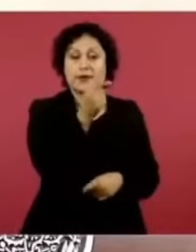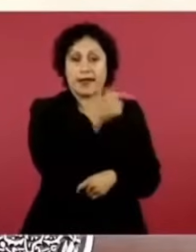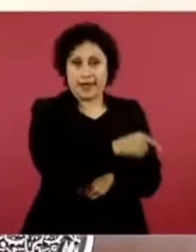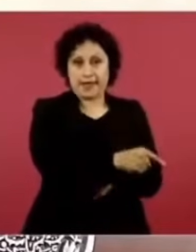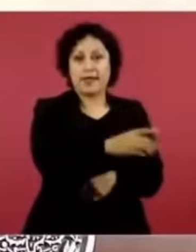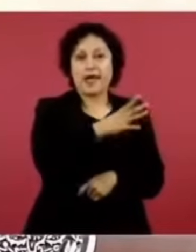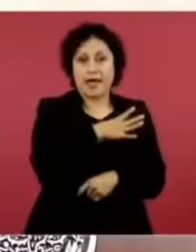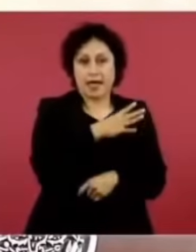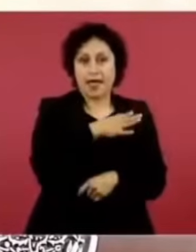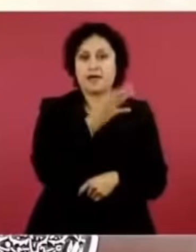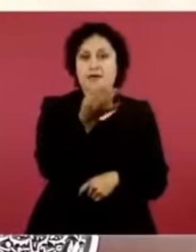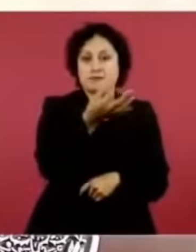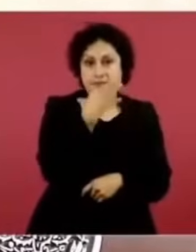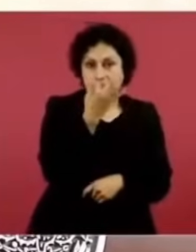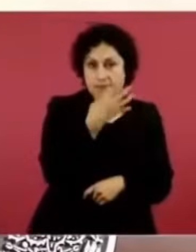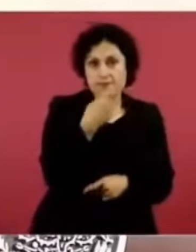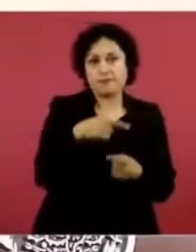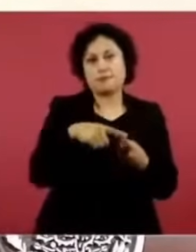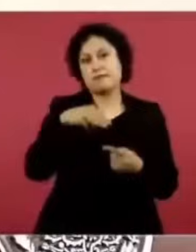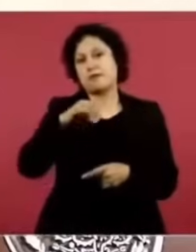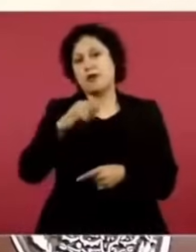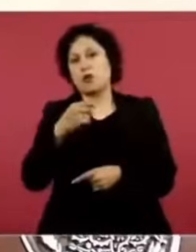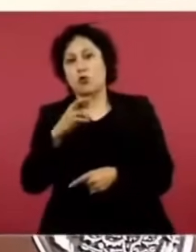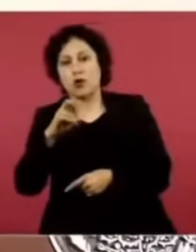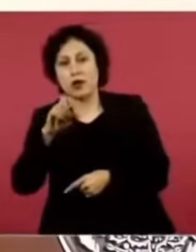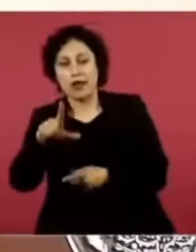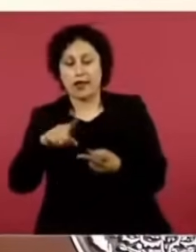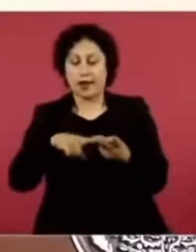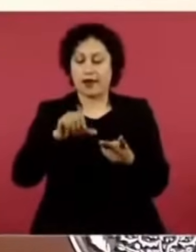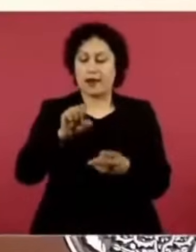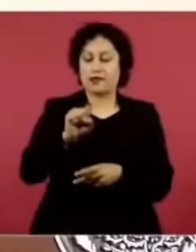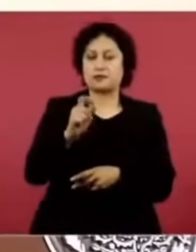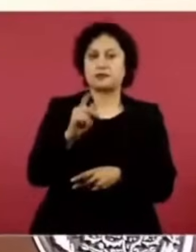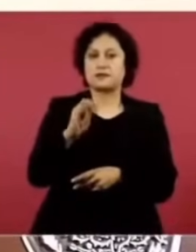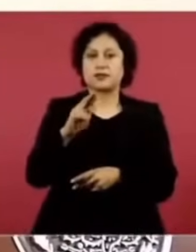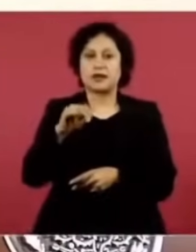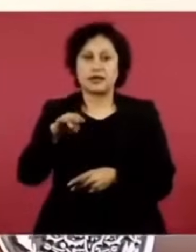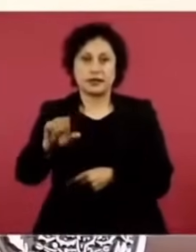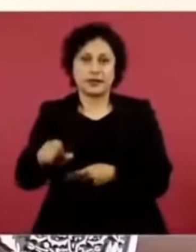Mejoral y hay aspirina, vitacilina,